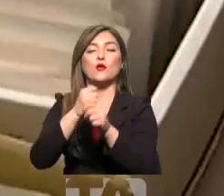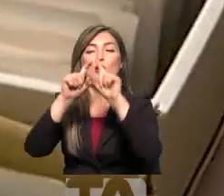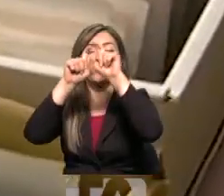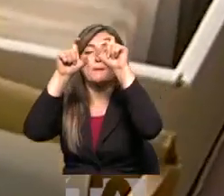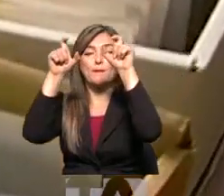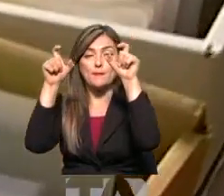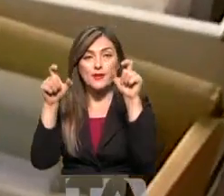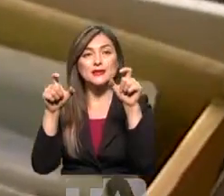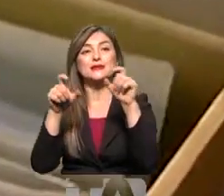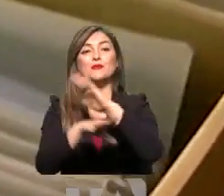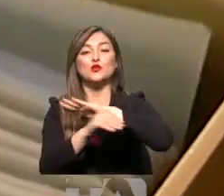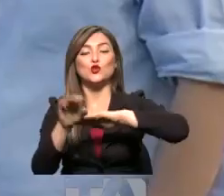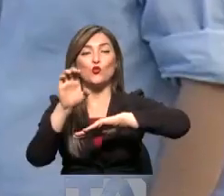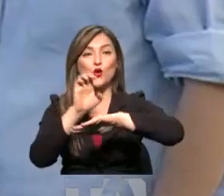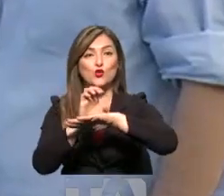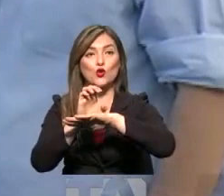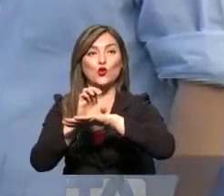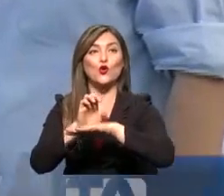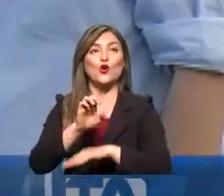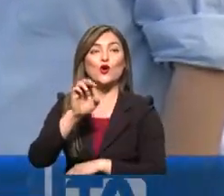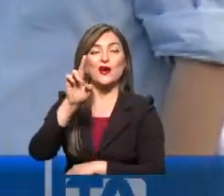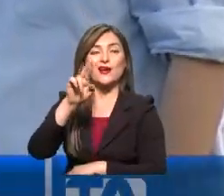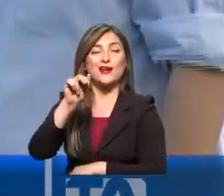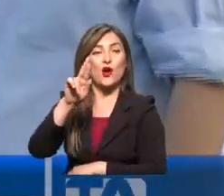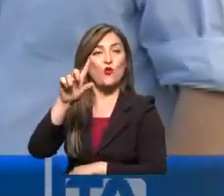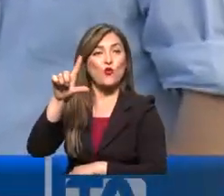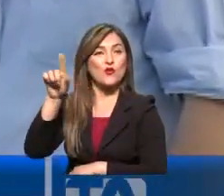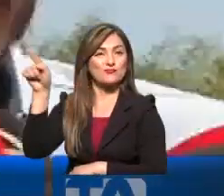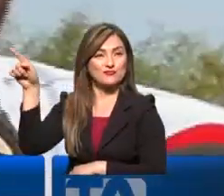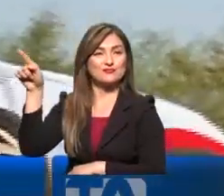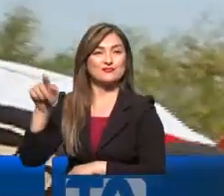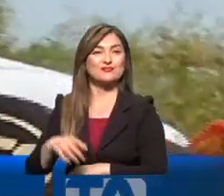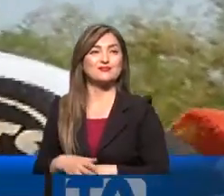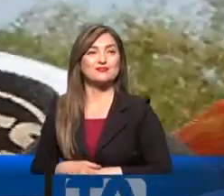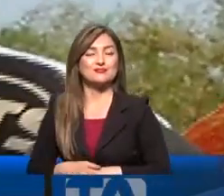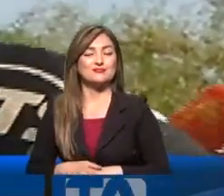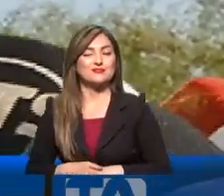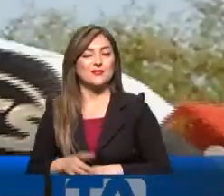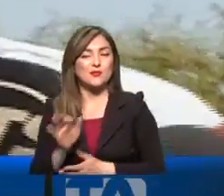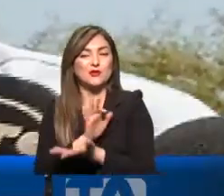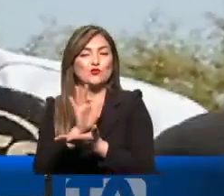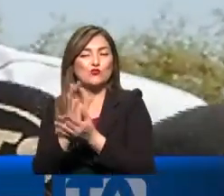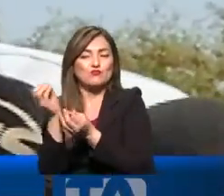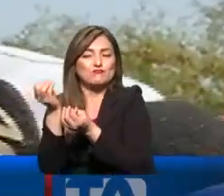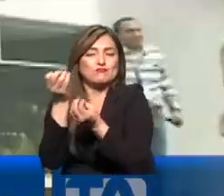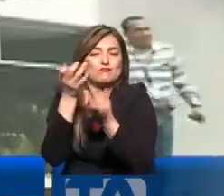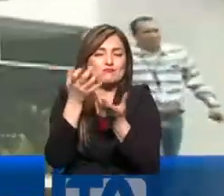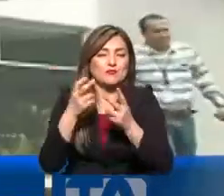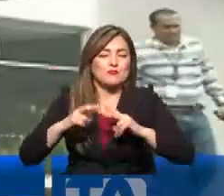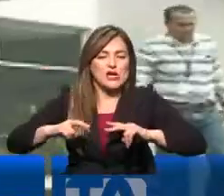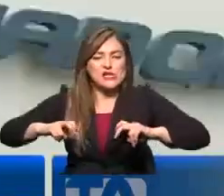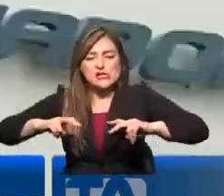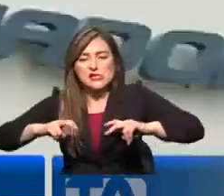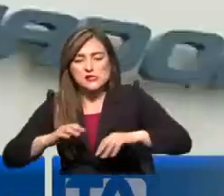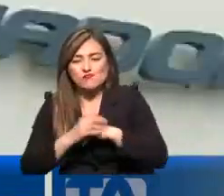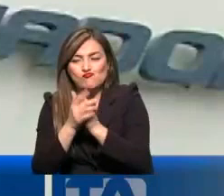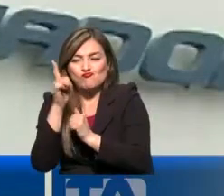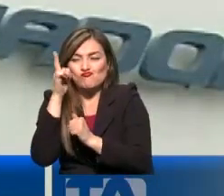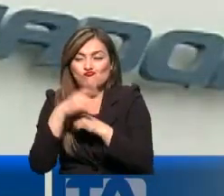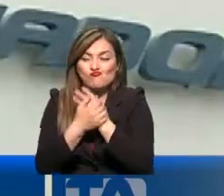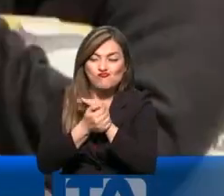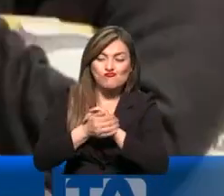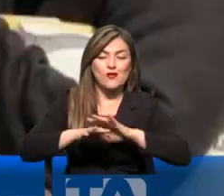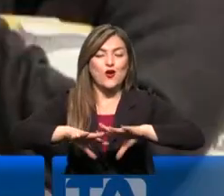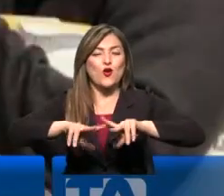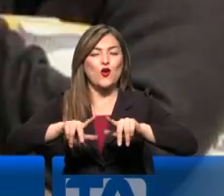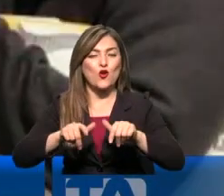Torre. Personajes que según Fiscalía podrían aportar mayor información al caso que investiga el delito de delincuencia organizada, a 6 días de